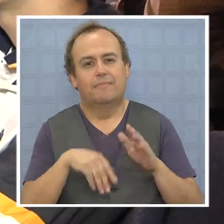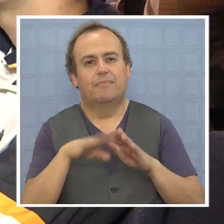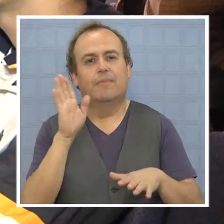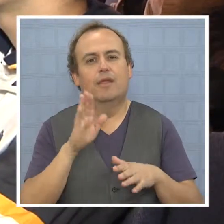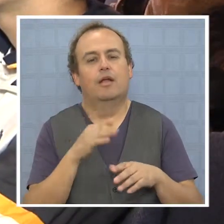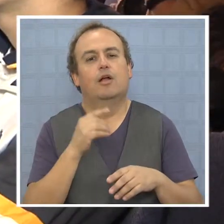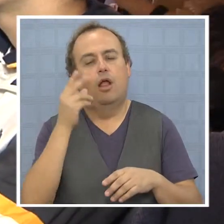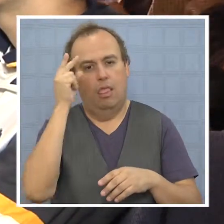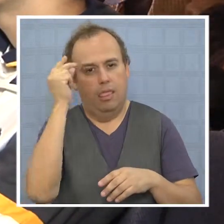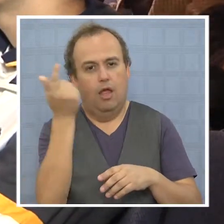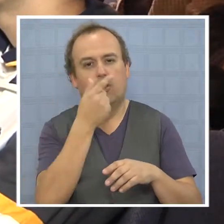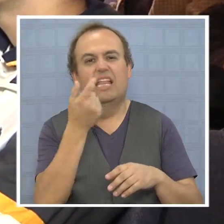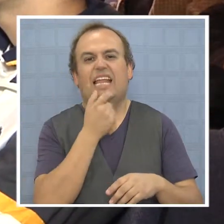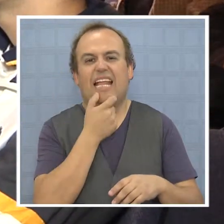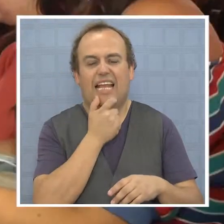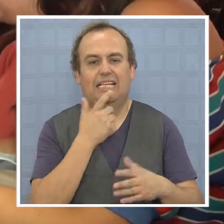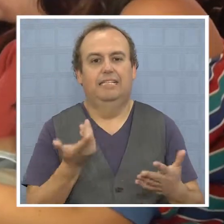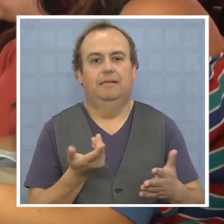otra iniciativa del programa,